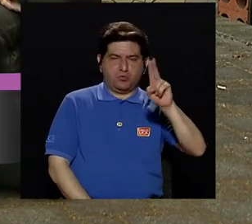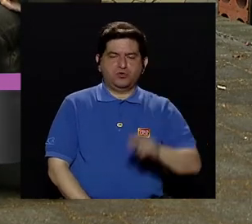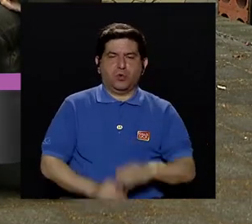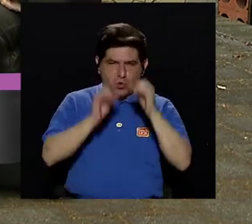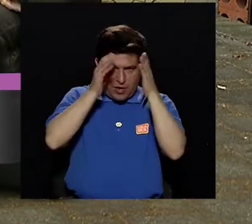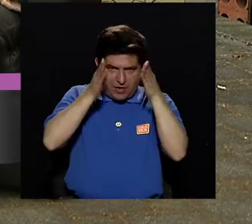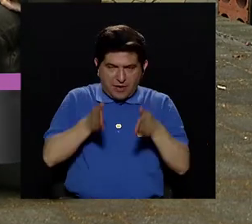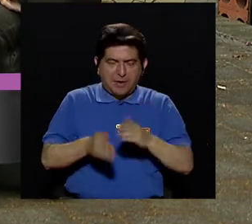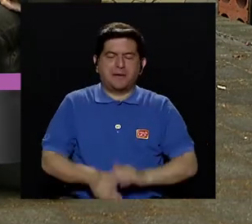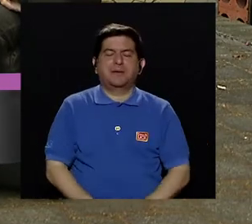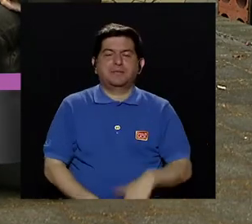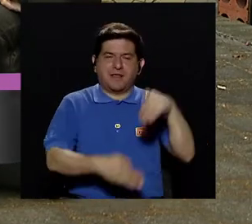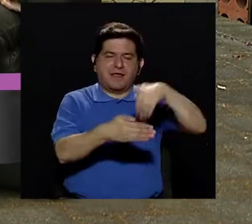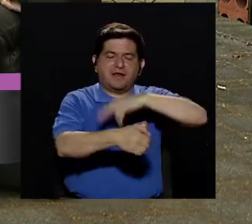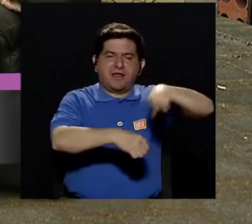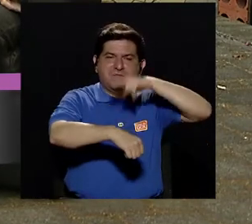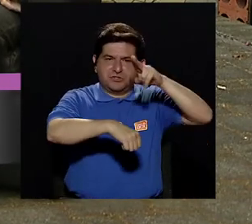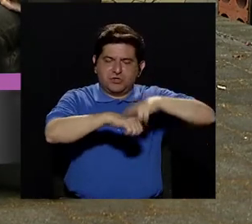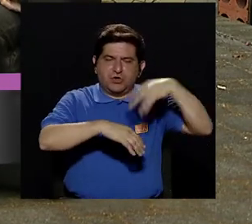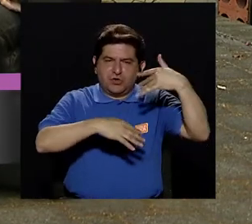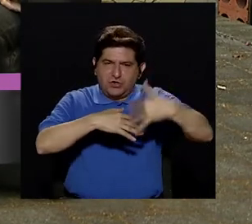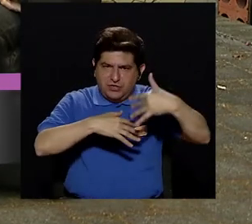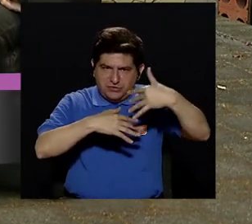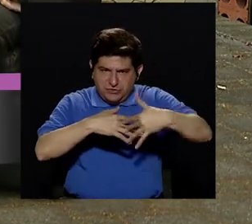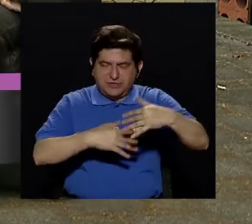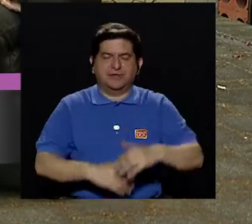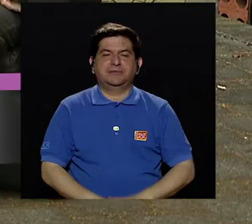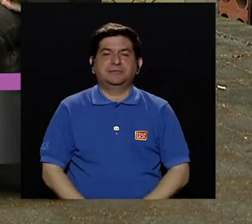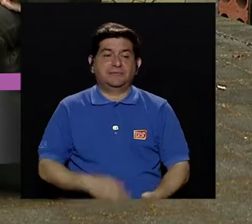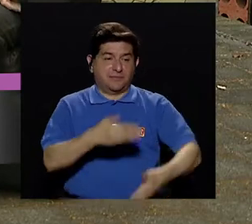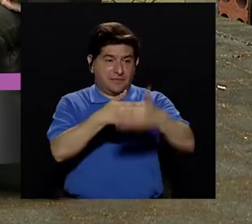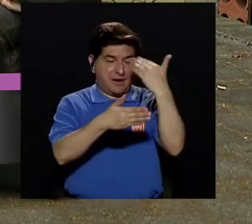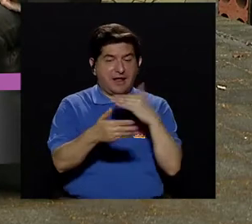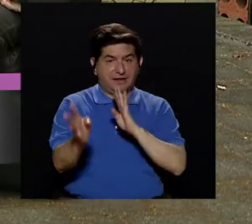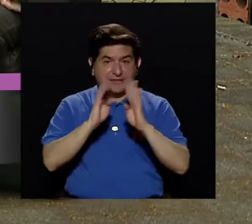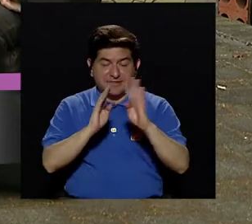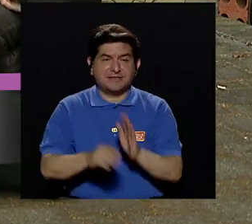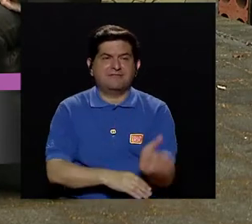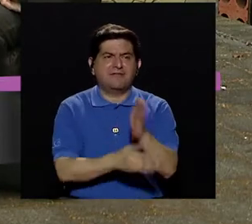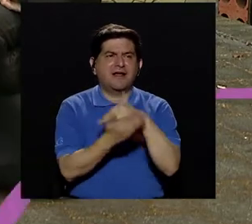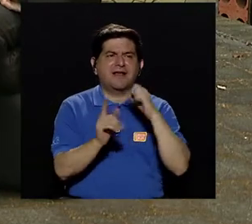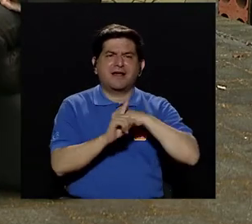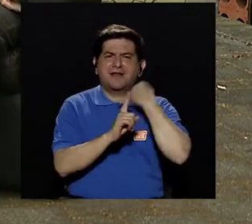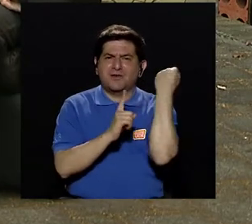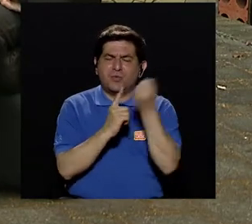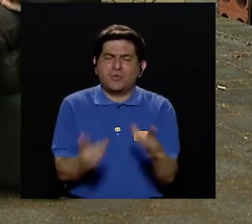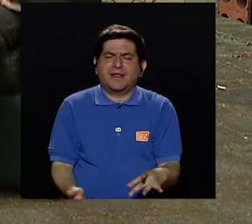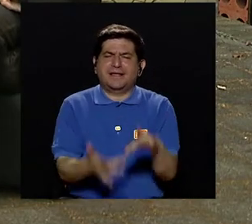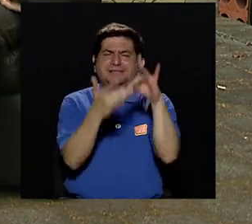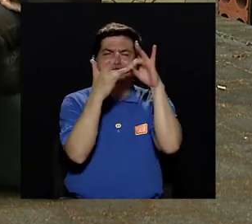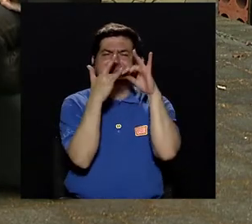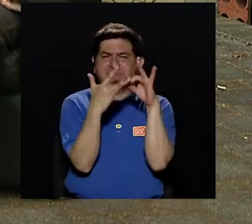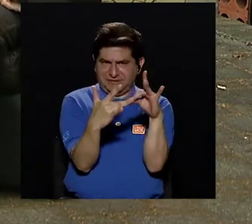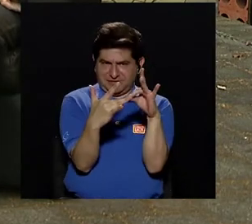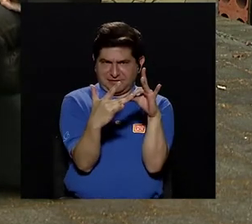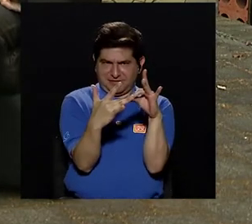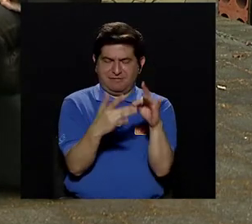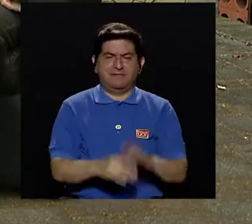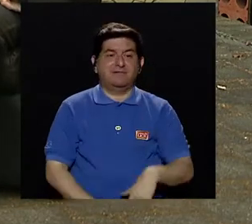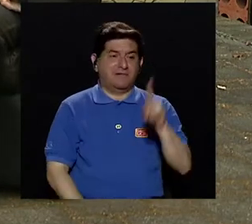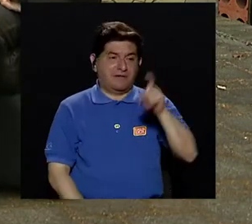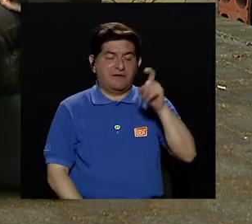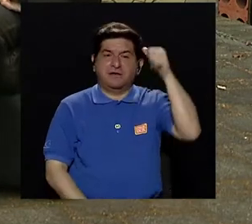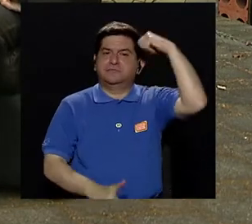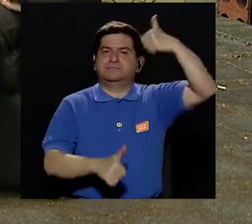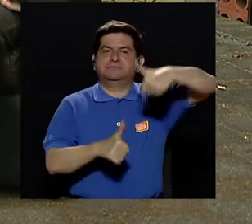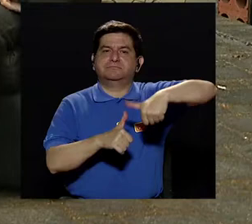microbiólogo del Banco Nacional de Sangre, doctor. Y en el bloque anterior conversábamos de algunas consideraciones especiales que se